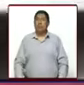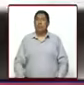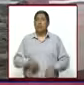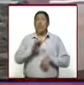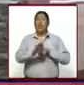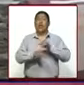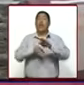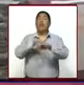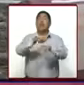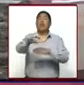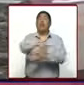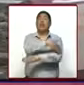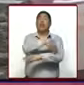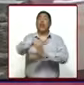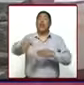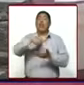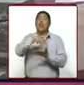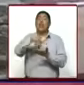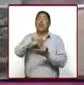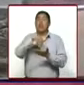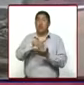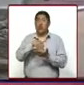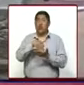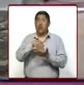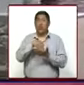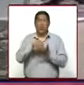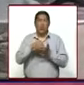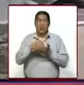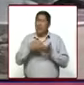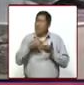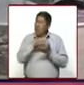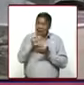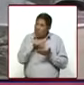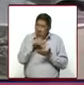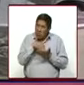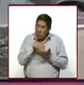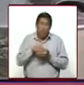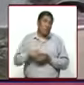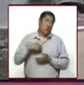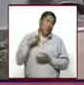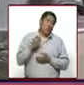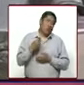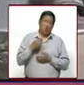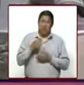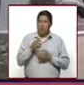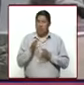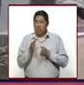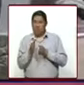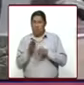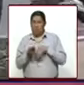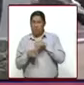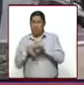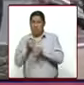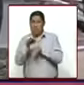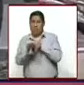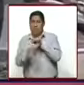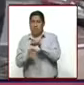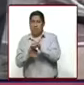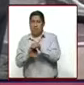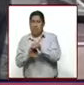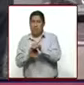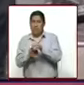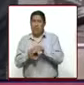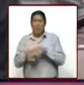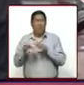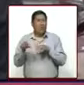Caminar por la calle Mercado, desde la calle Bueno hasta la Loaiza, uno tiene que hacerlo acá por la calzada. Tiene